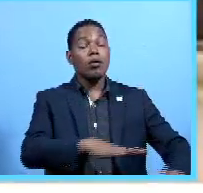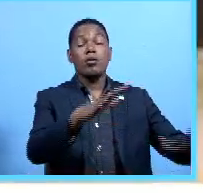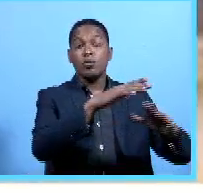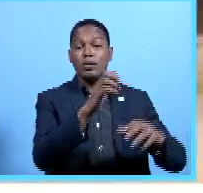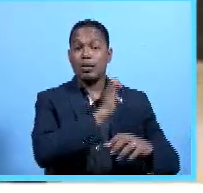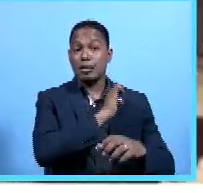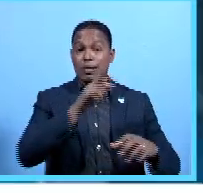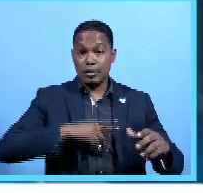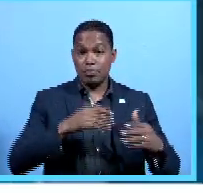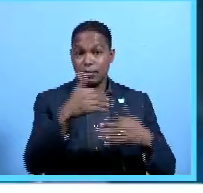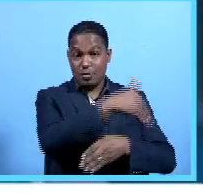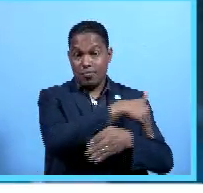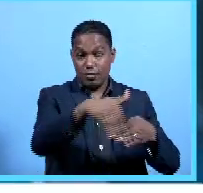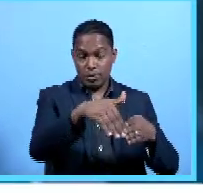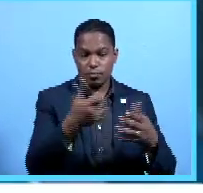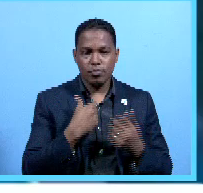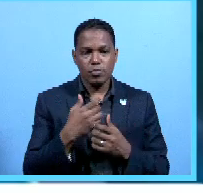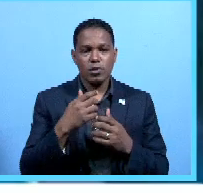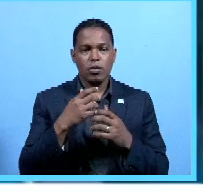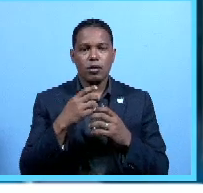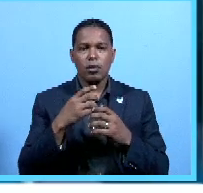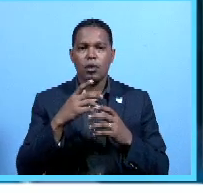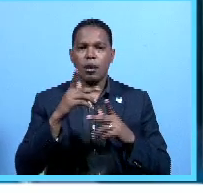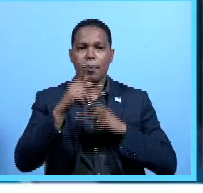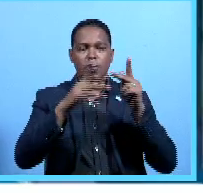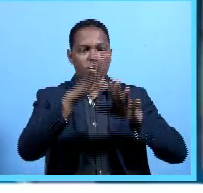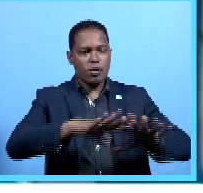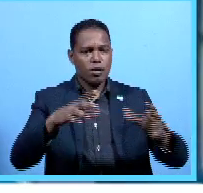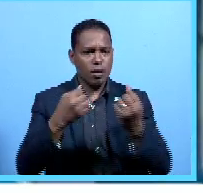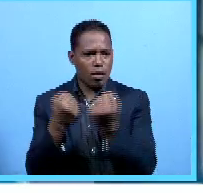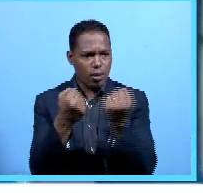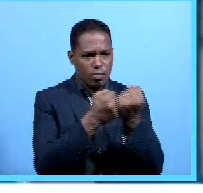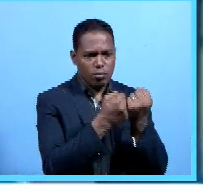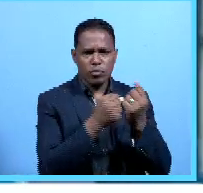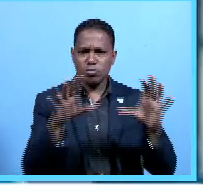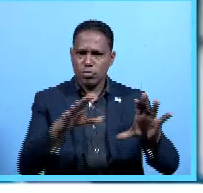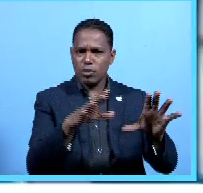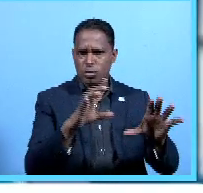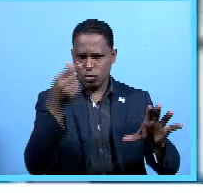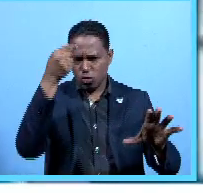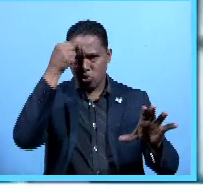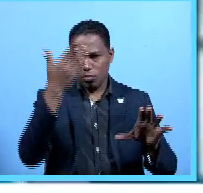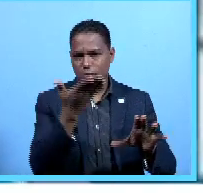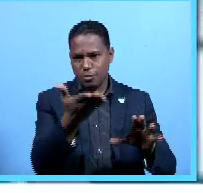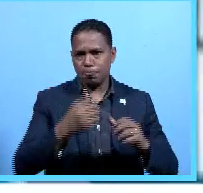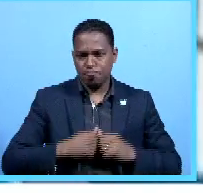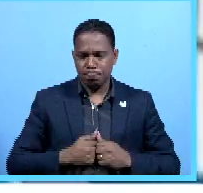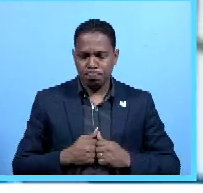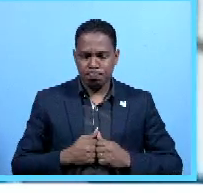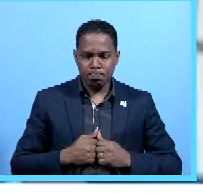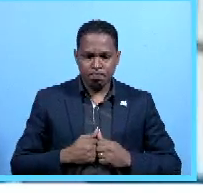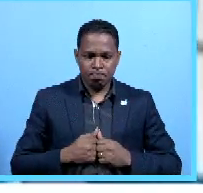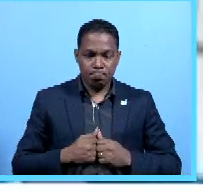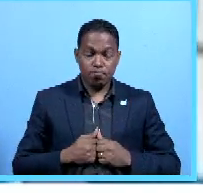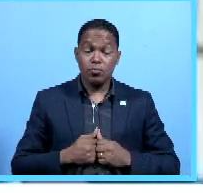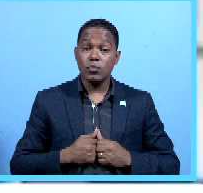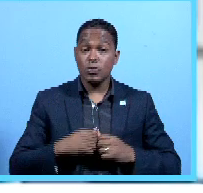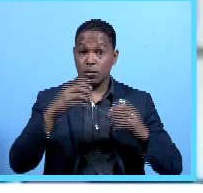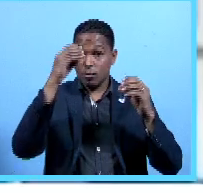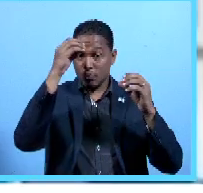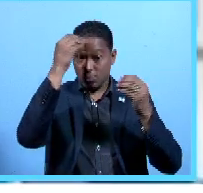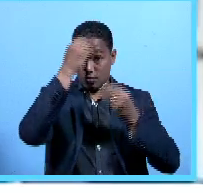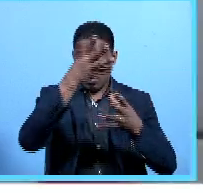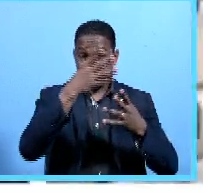población apoya esas acciones migratorias de parte del gobierno dominicano. Y a propósito de esta